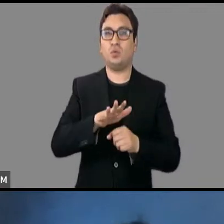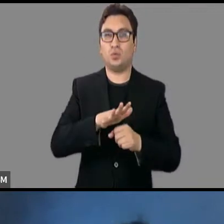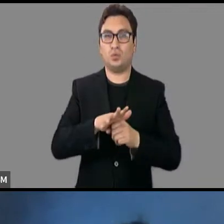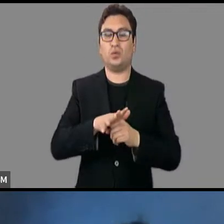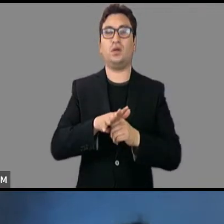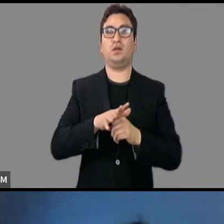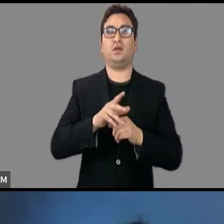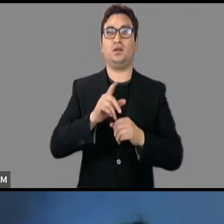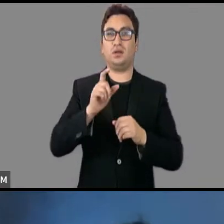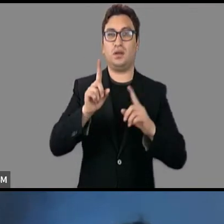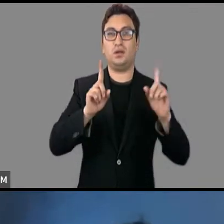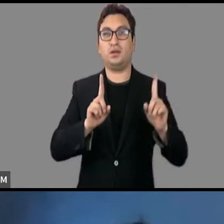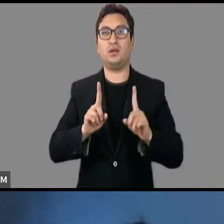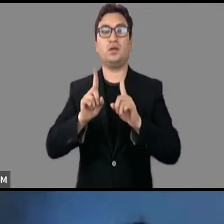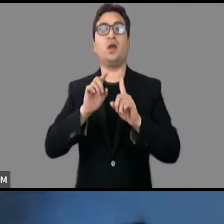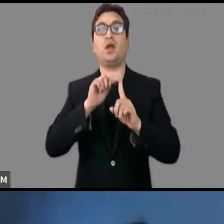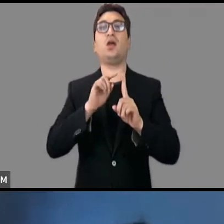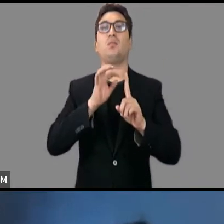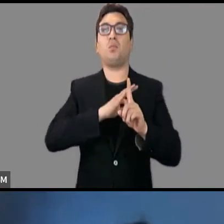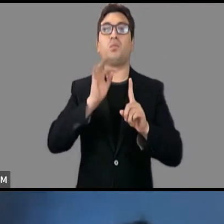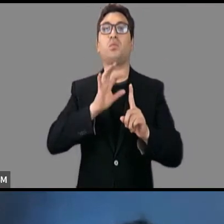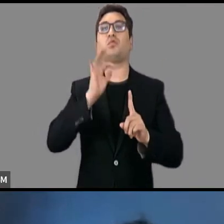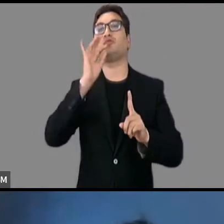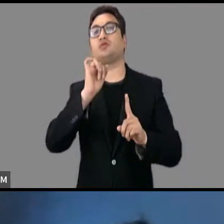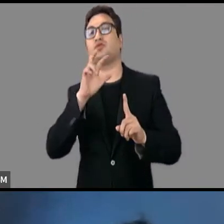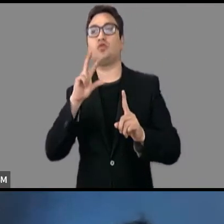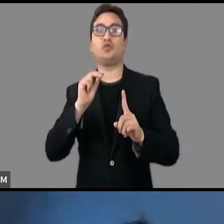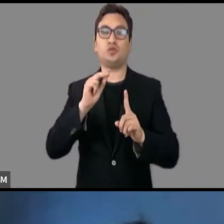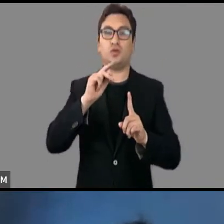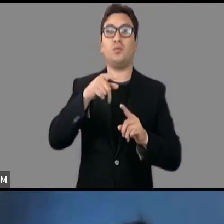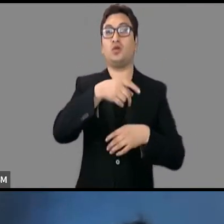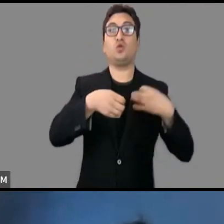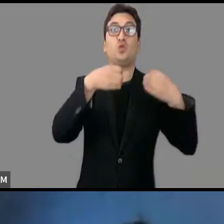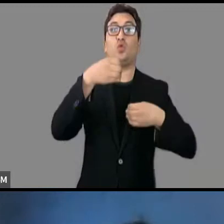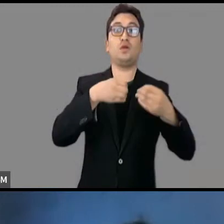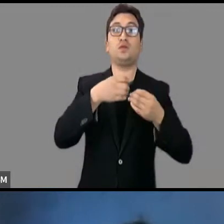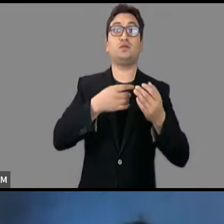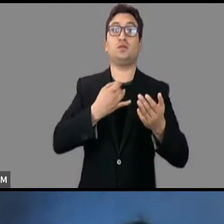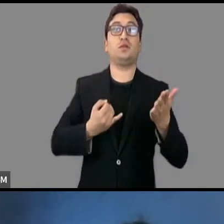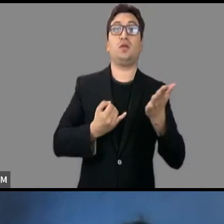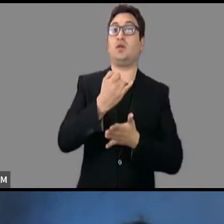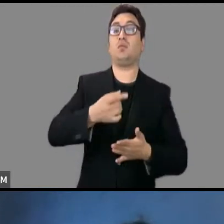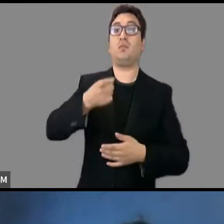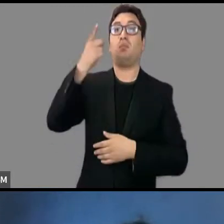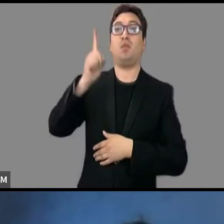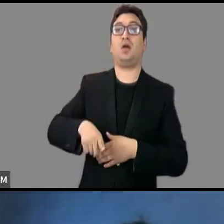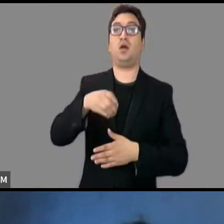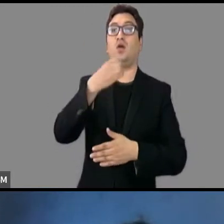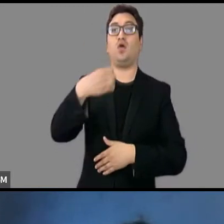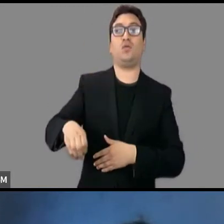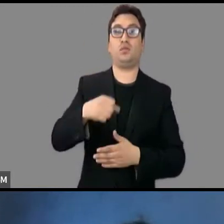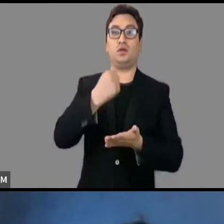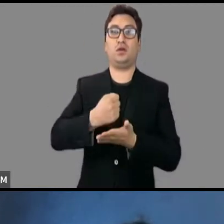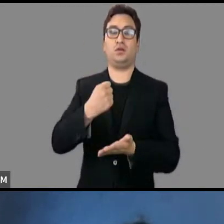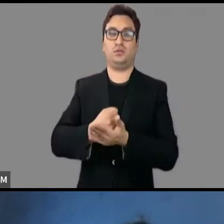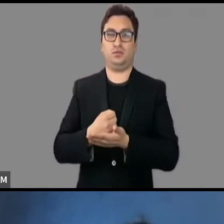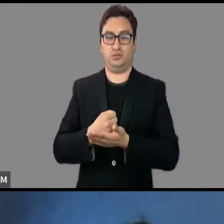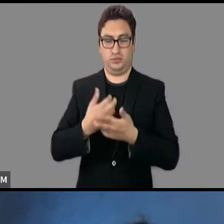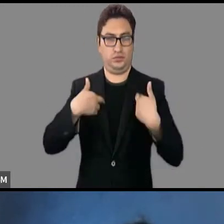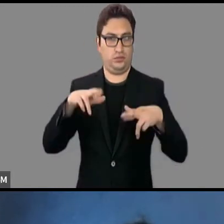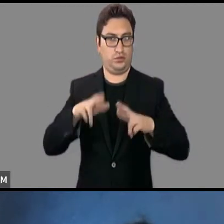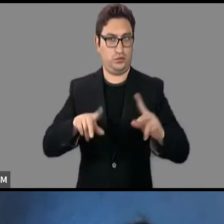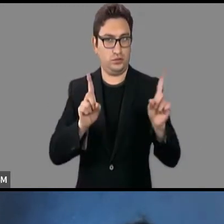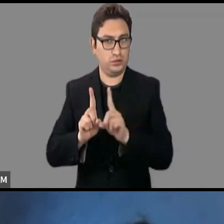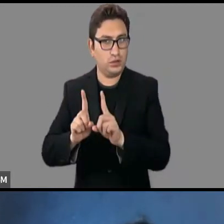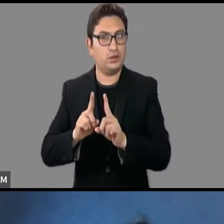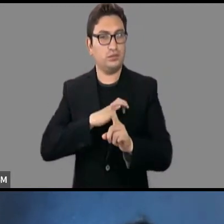porque lo que estaba pasando es que los jueces de amparo lo interpretaban como que era obligatorio imponer al representante especial. Entonces, en específico, me parece que